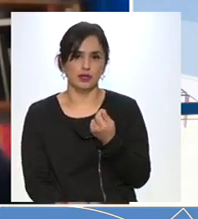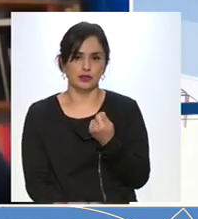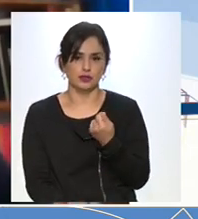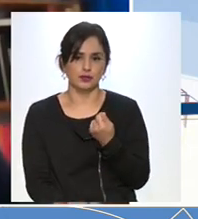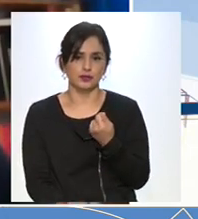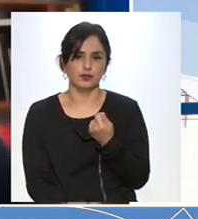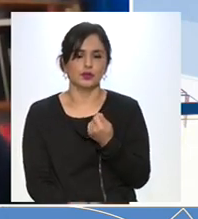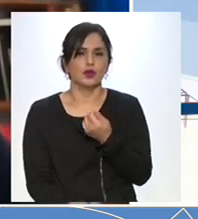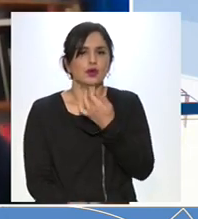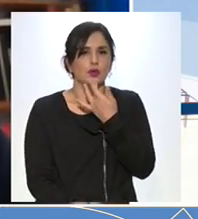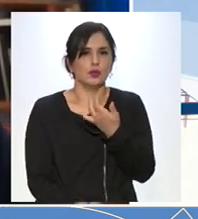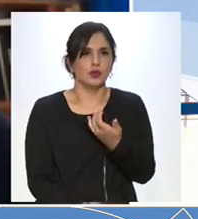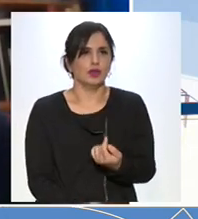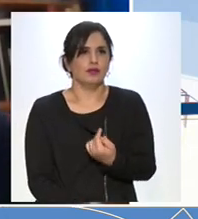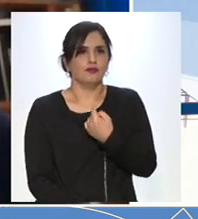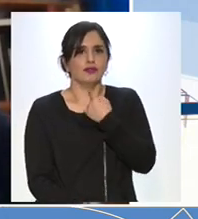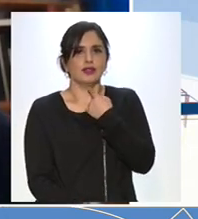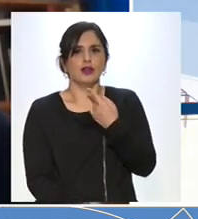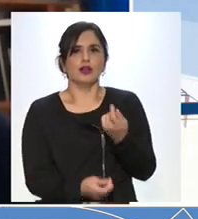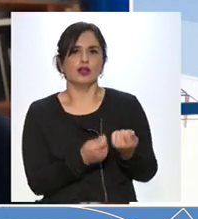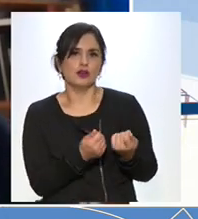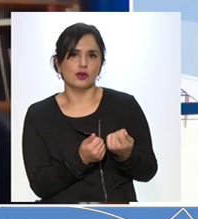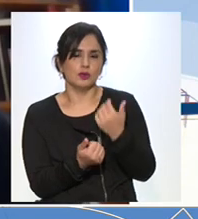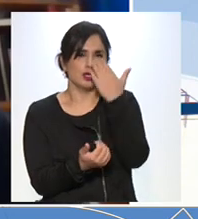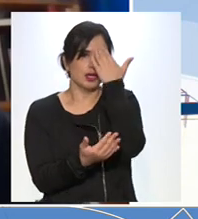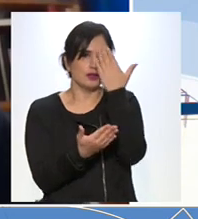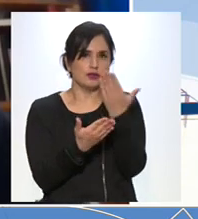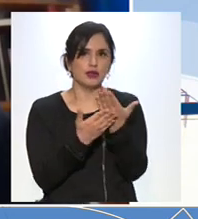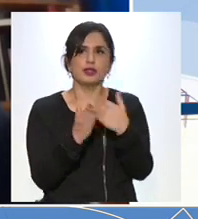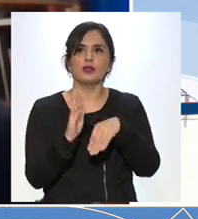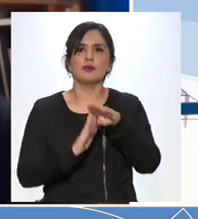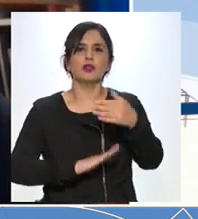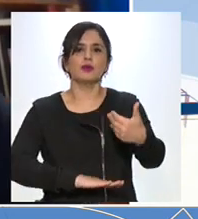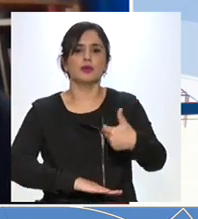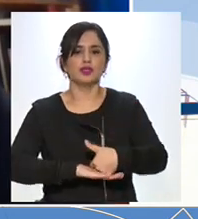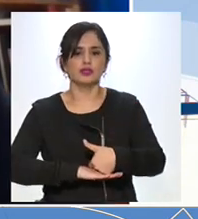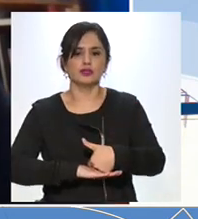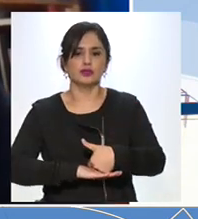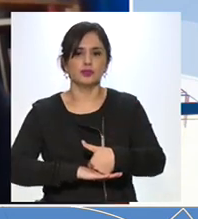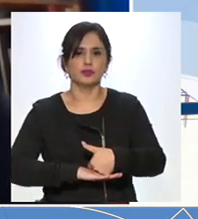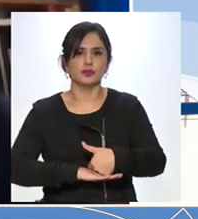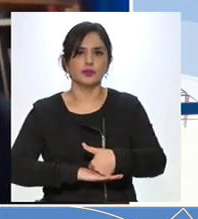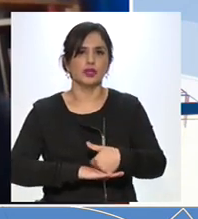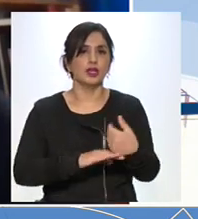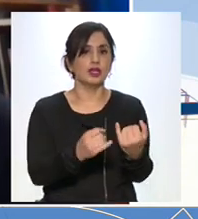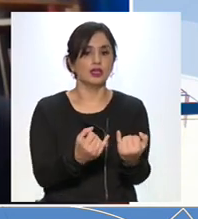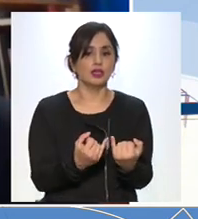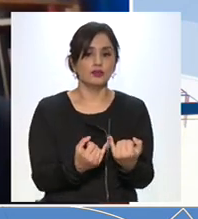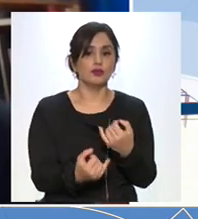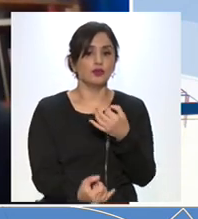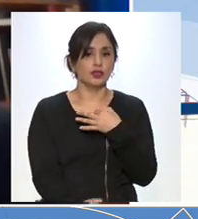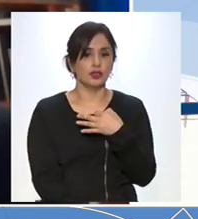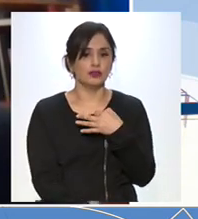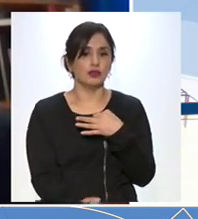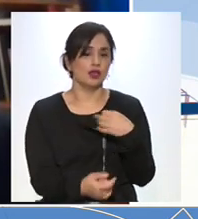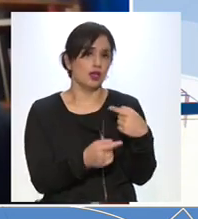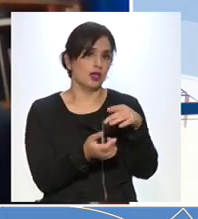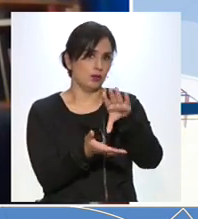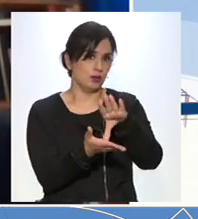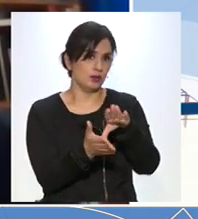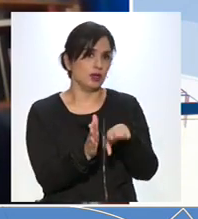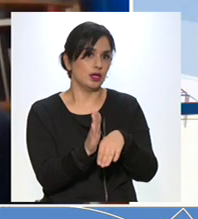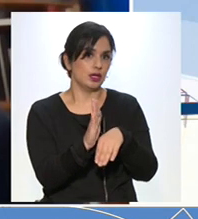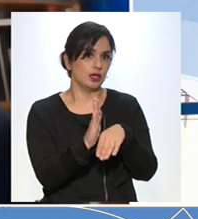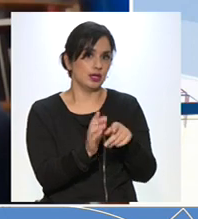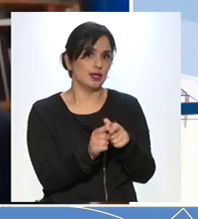no ha reaccionado la economía frente a la mayor demanda? Y nos dice el propio informe, en otros países crecimiento y demanda